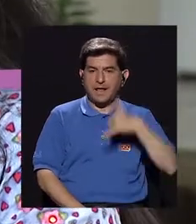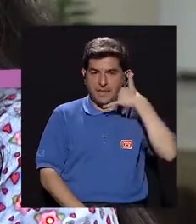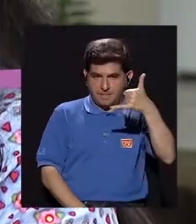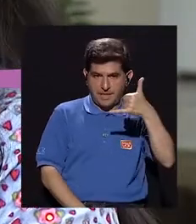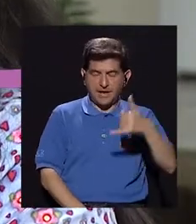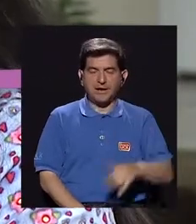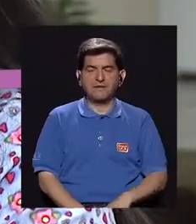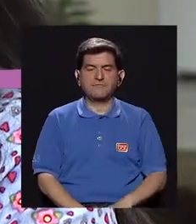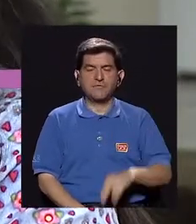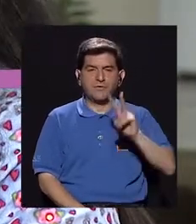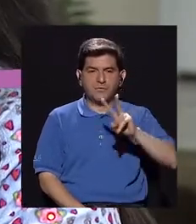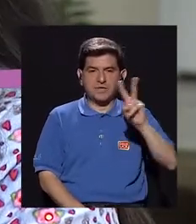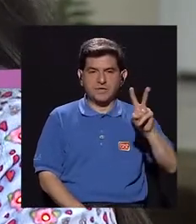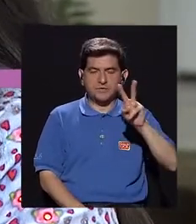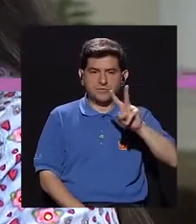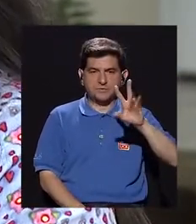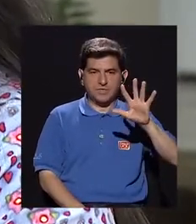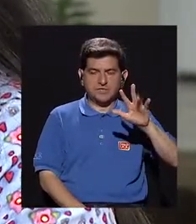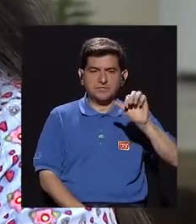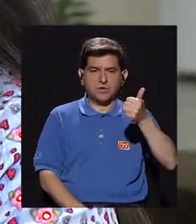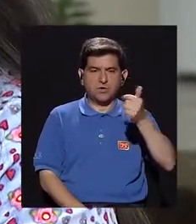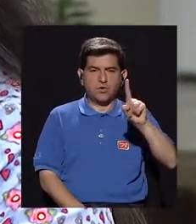El teléfono de la central es